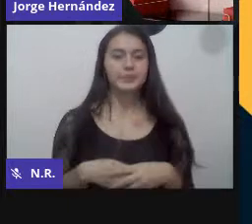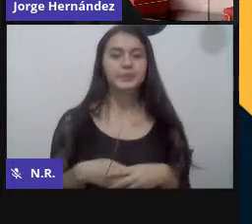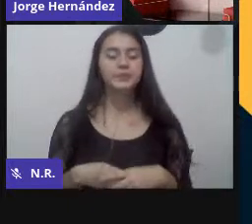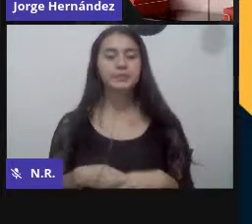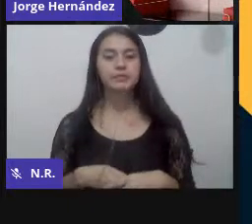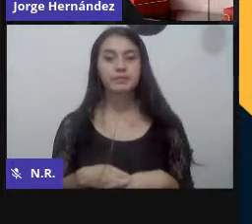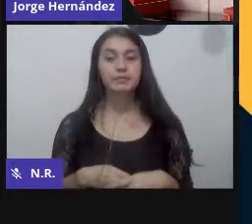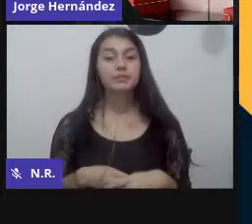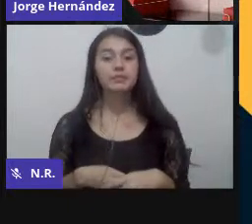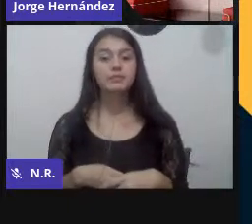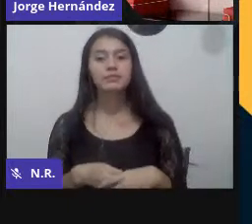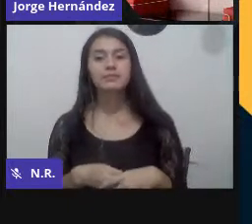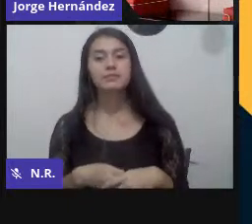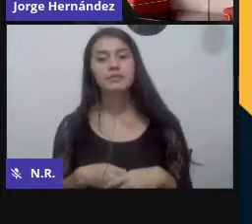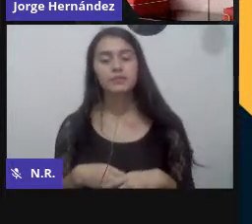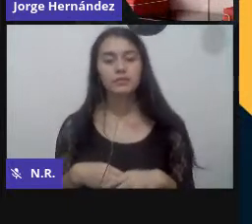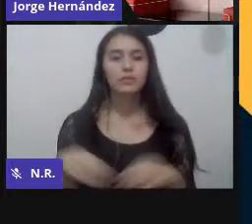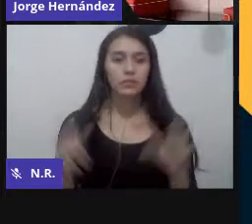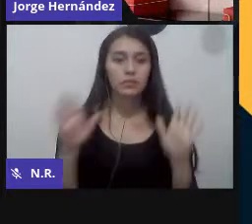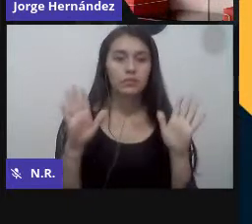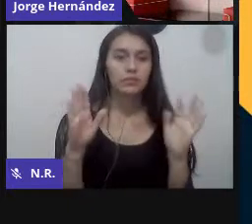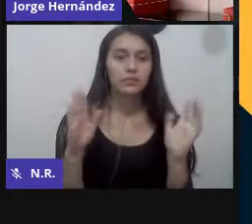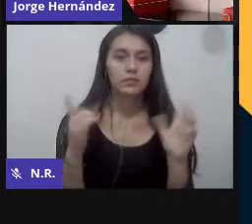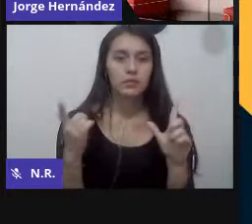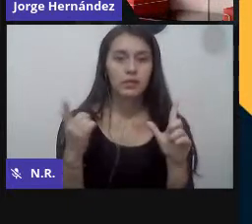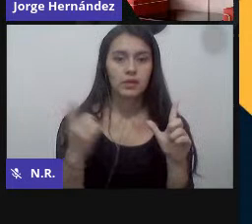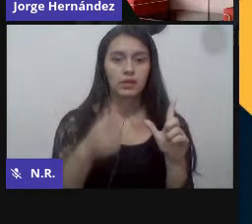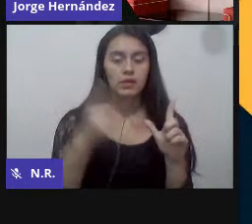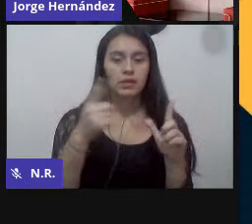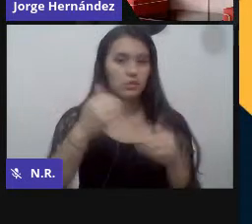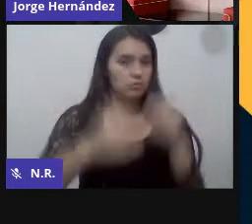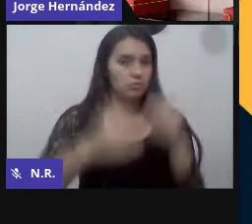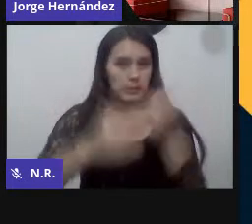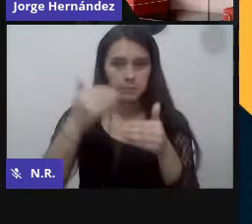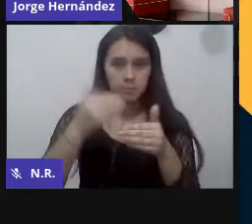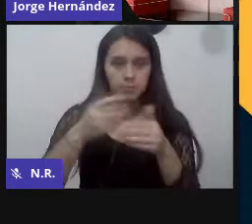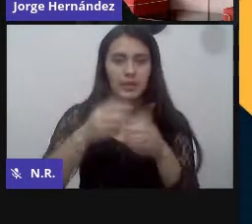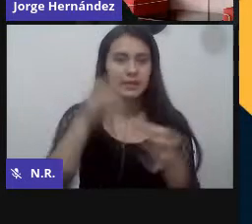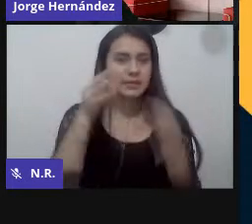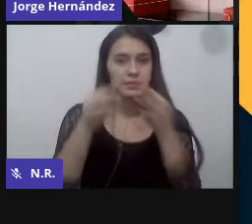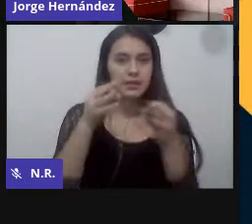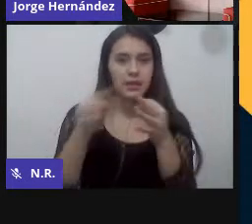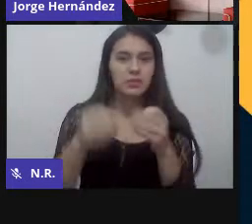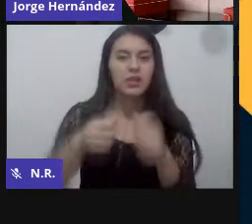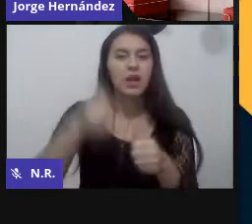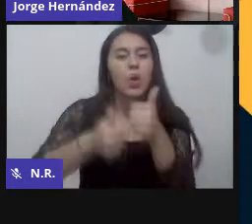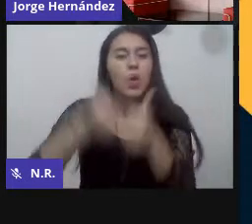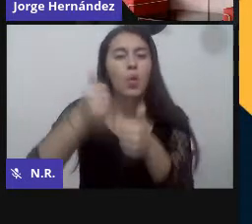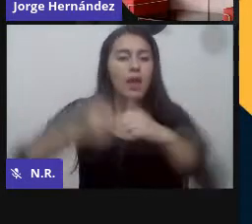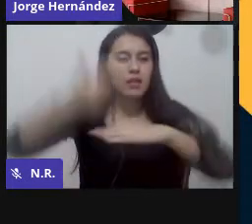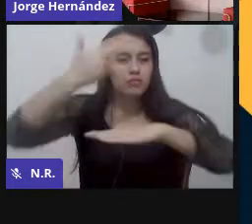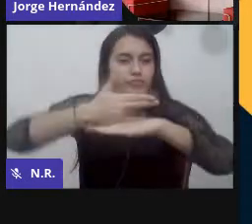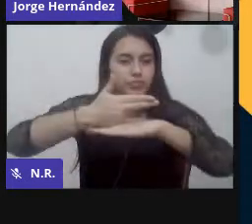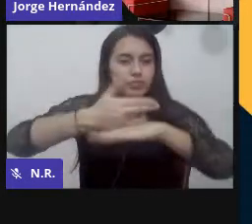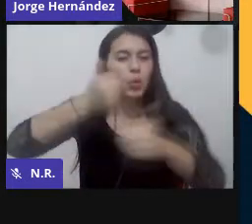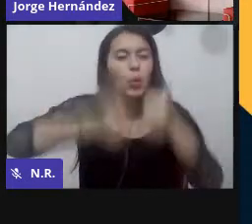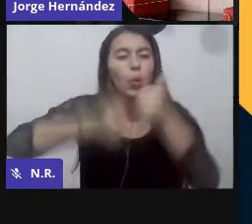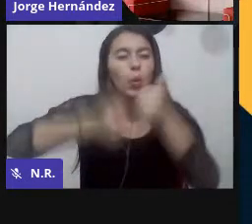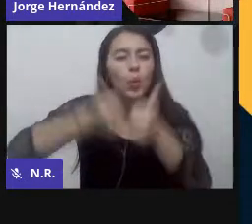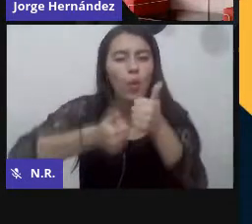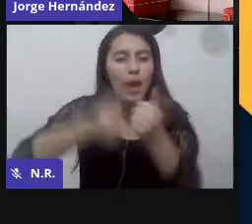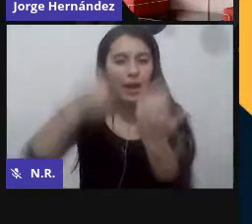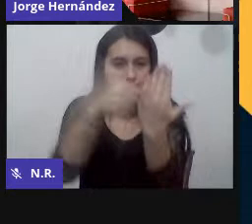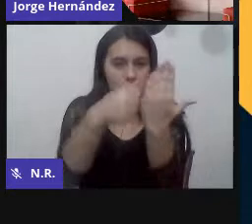Listo. Bien, ahora vamos a pasar a lo que son los gestores de streaming. Los gestores de